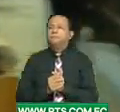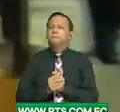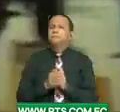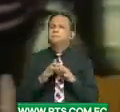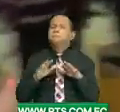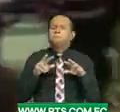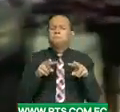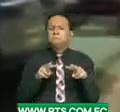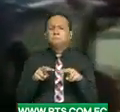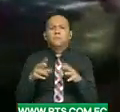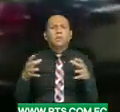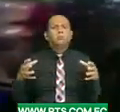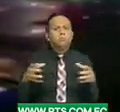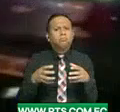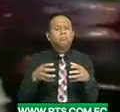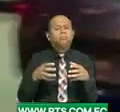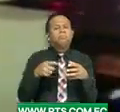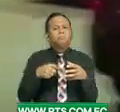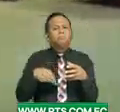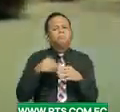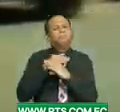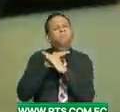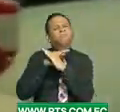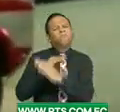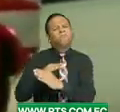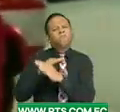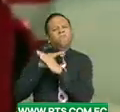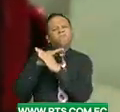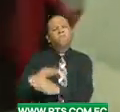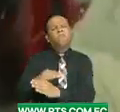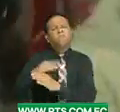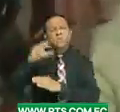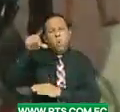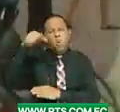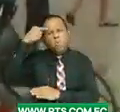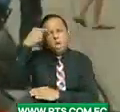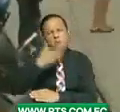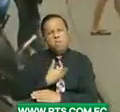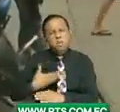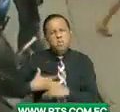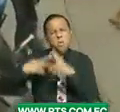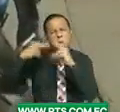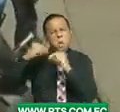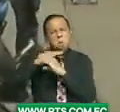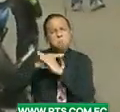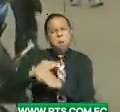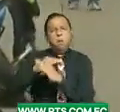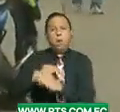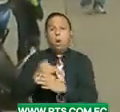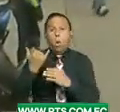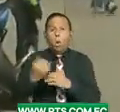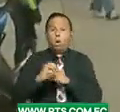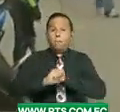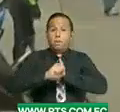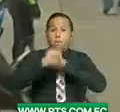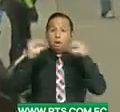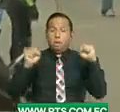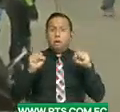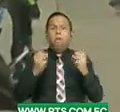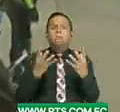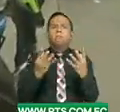Desde aquí se concentraron para expresar su rechazo a las políticas del gobierno. Ya en horas de la mañana de este martes, llegaron